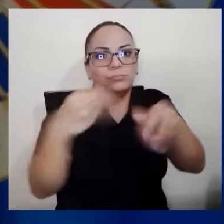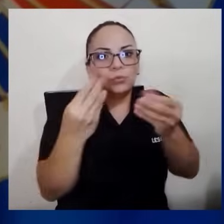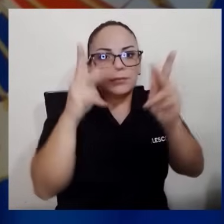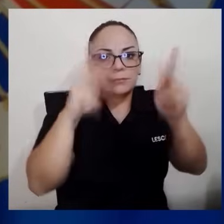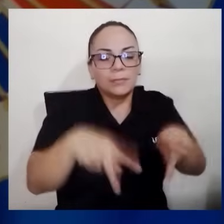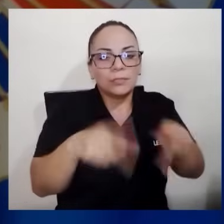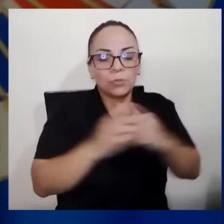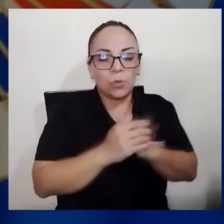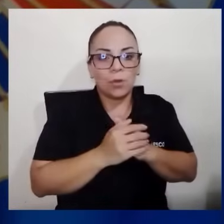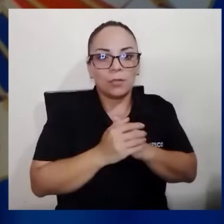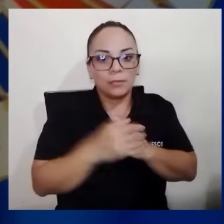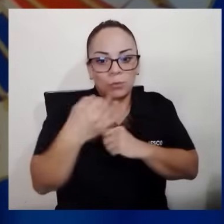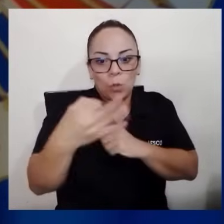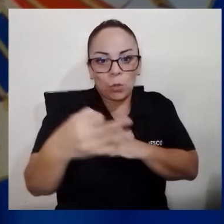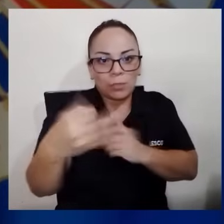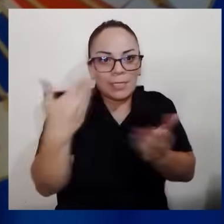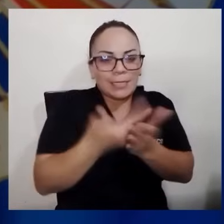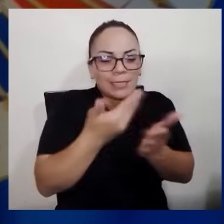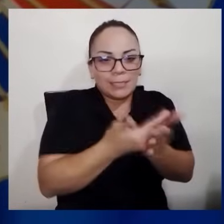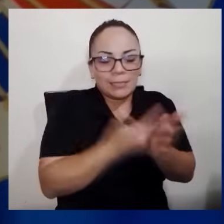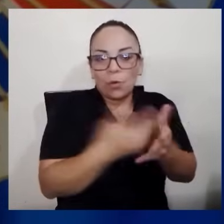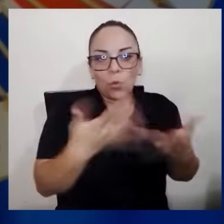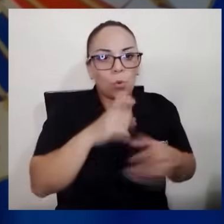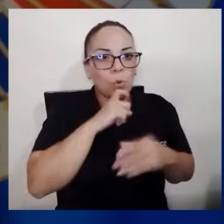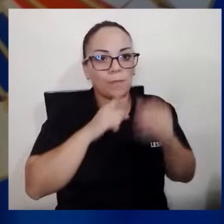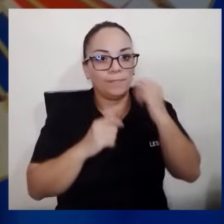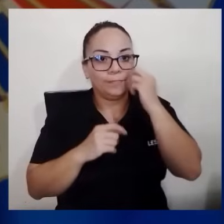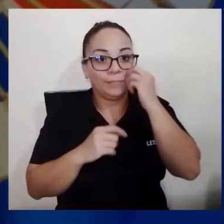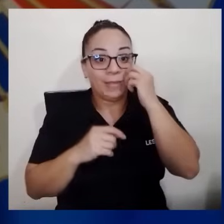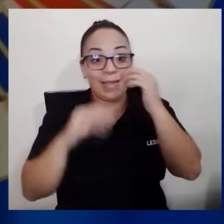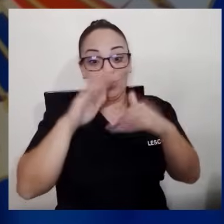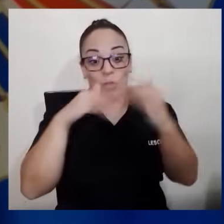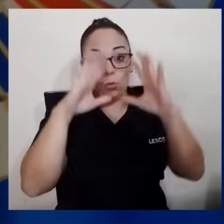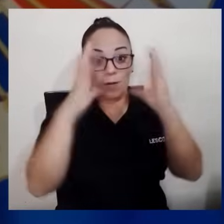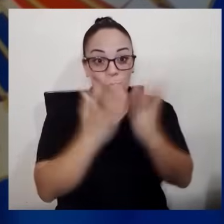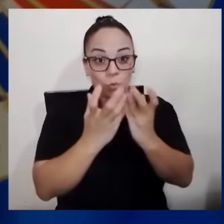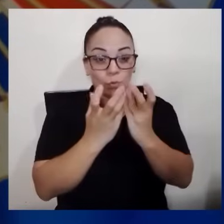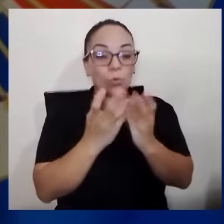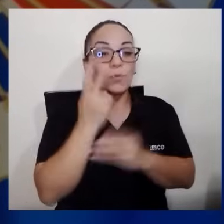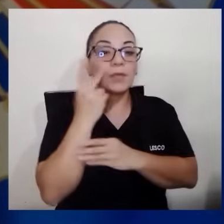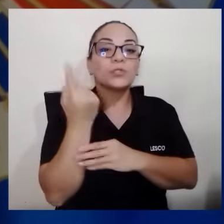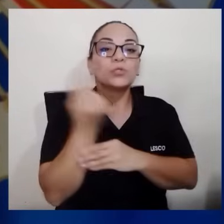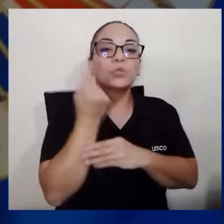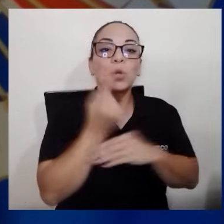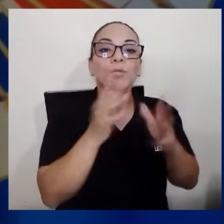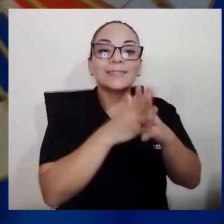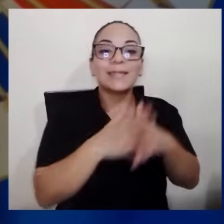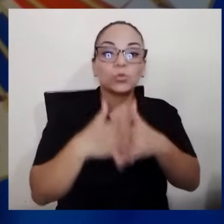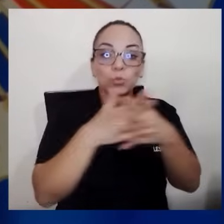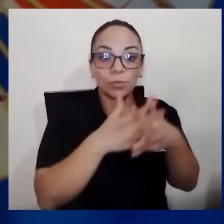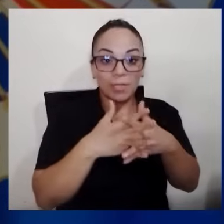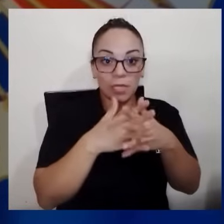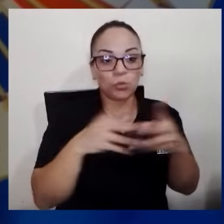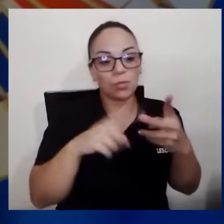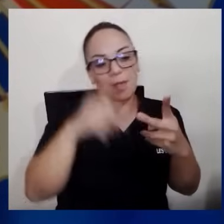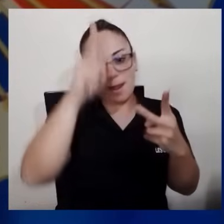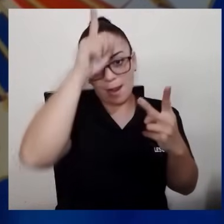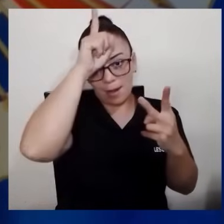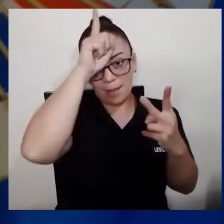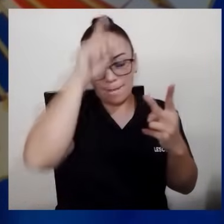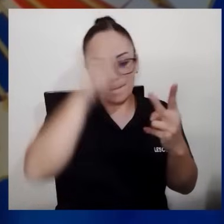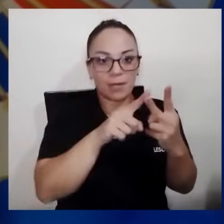diarias en todo el mundo mundo solo los Estados Unidos de América y Alemania nos